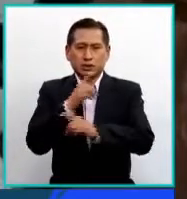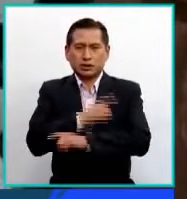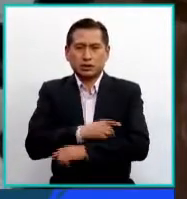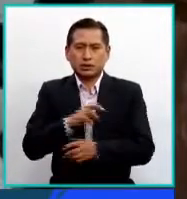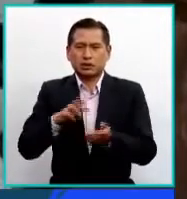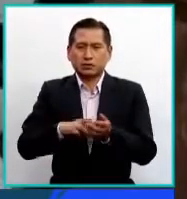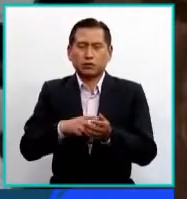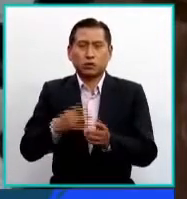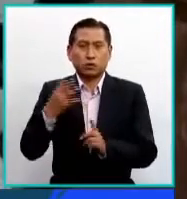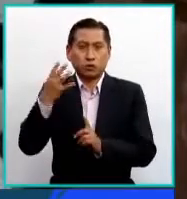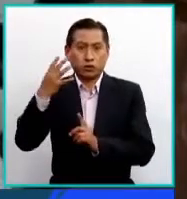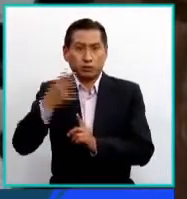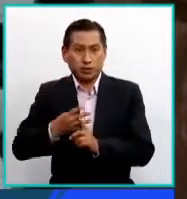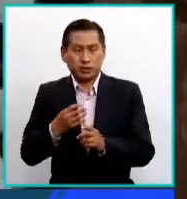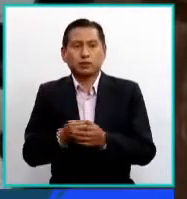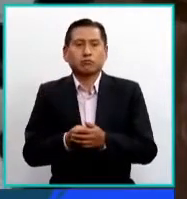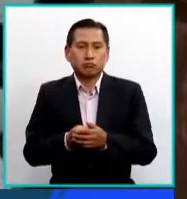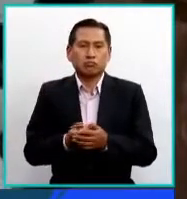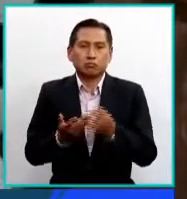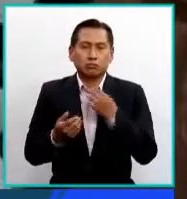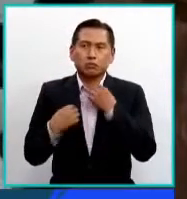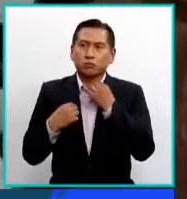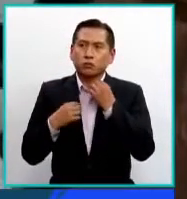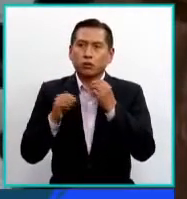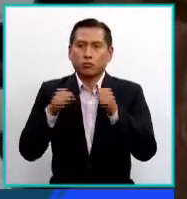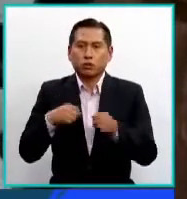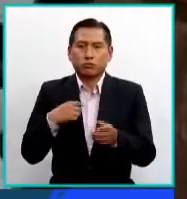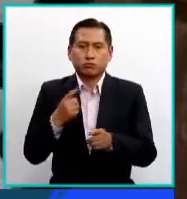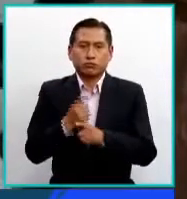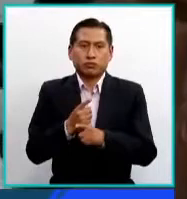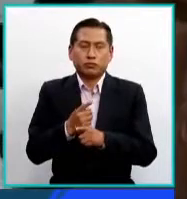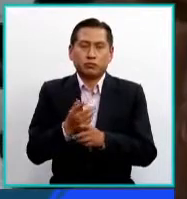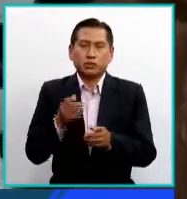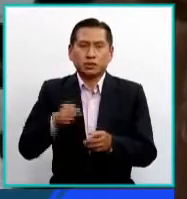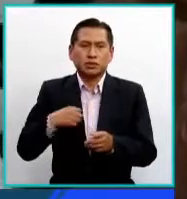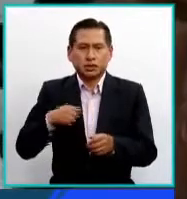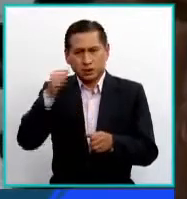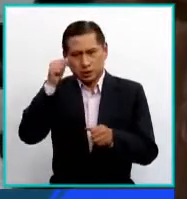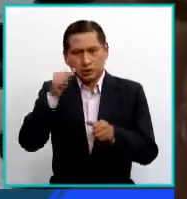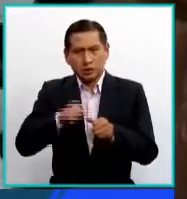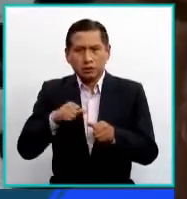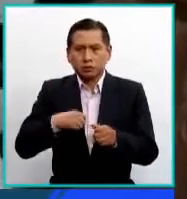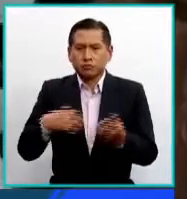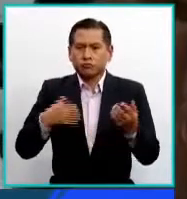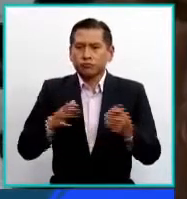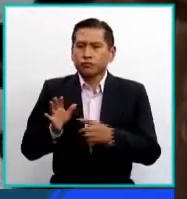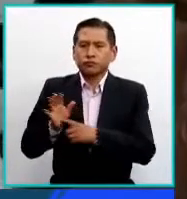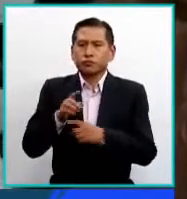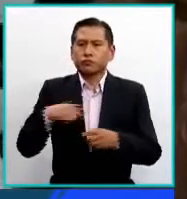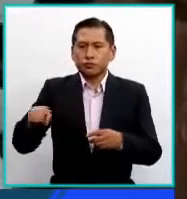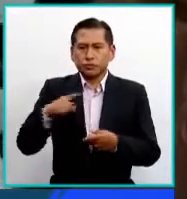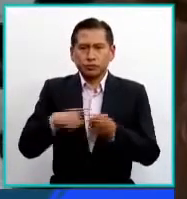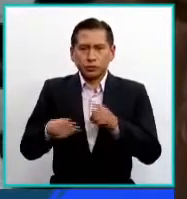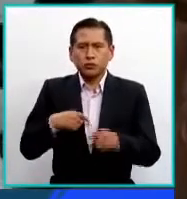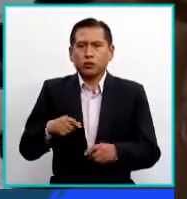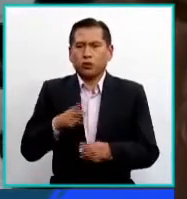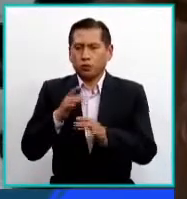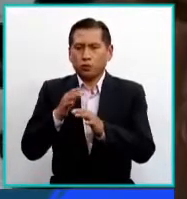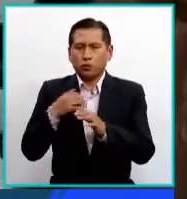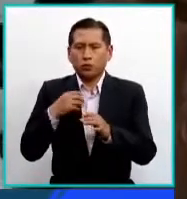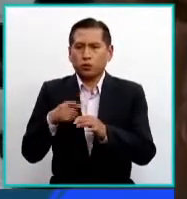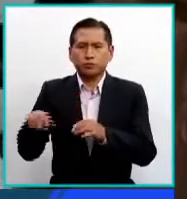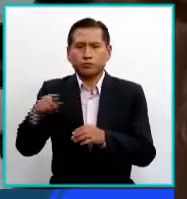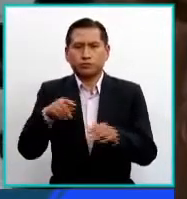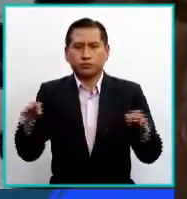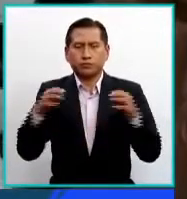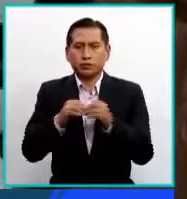fueron 4 meses. Ajá. No tuve la oportunidad de... O sea, sí, yo me acuerdo que daba conciertos a mis compañeros. ¿Dabas no, conciertos? Claro, así